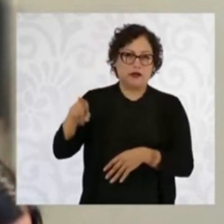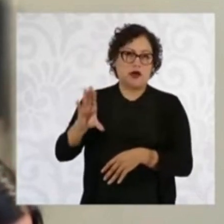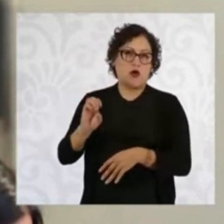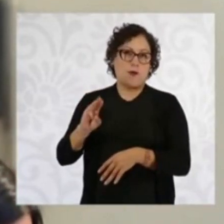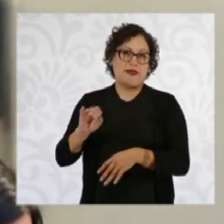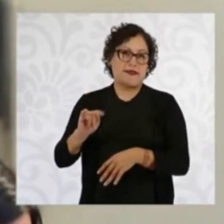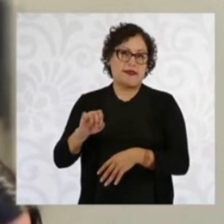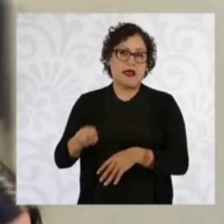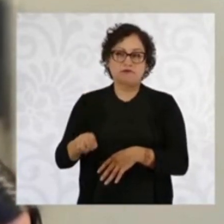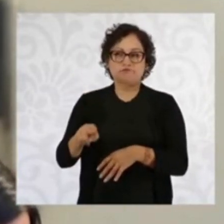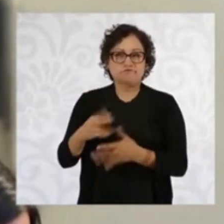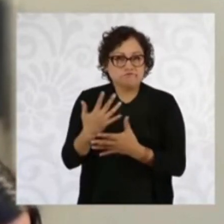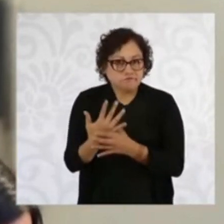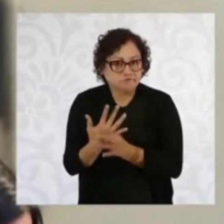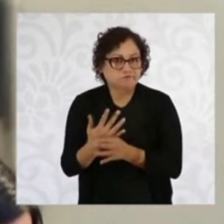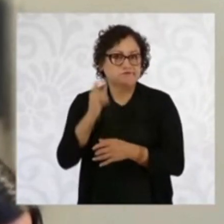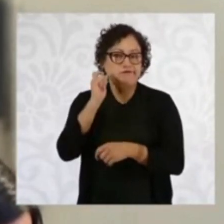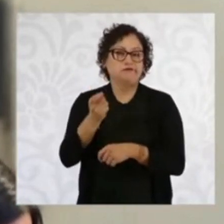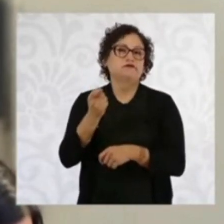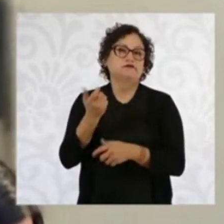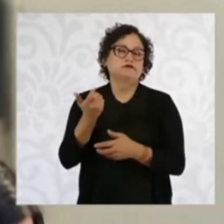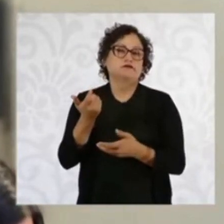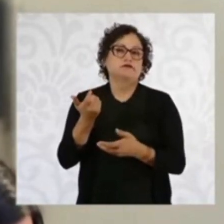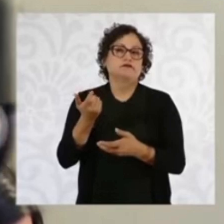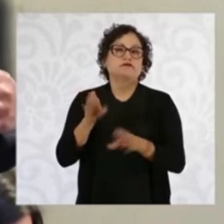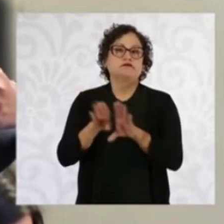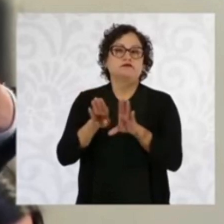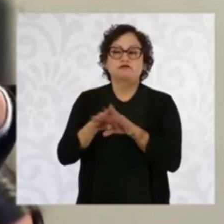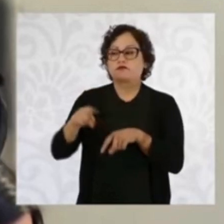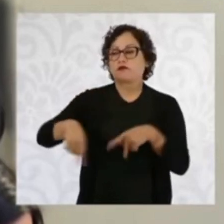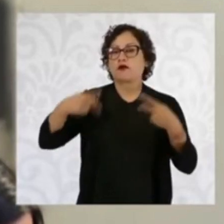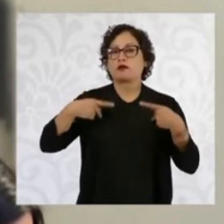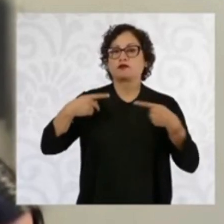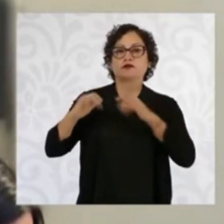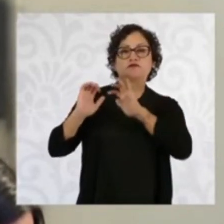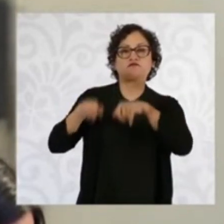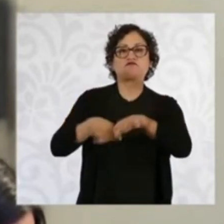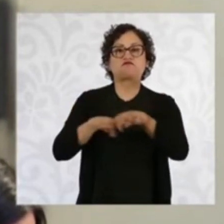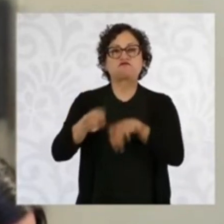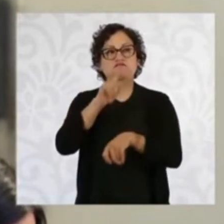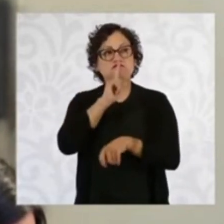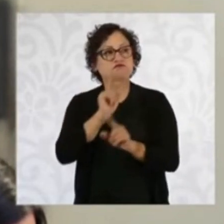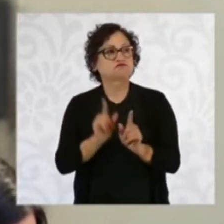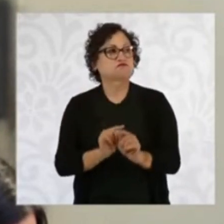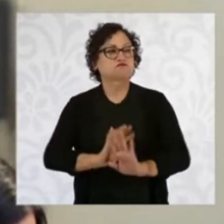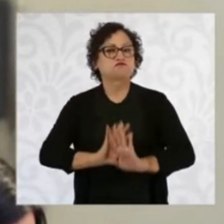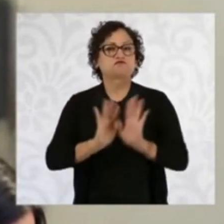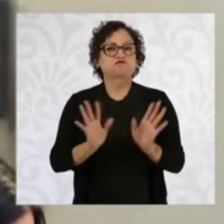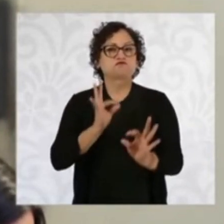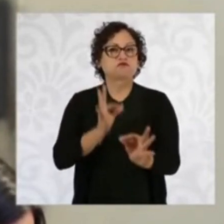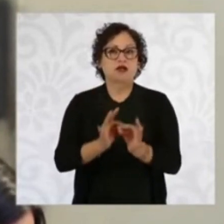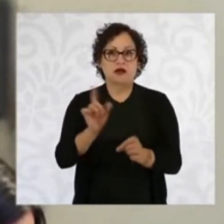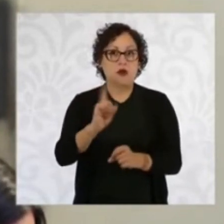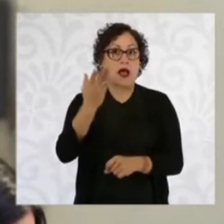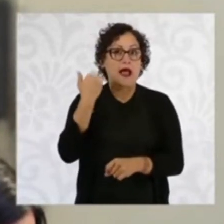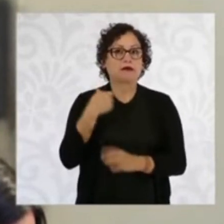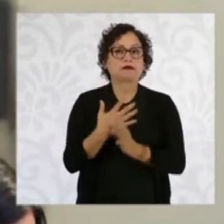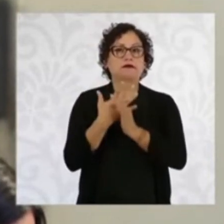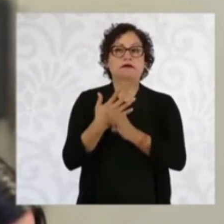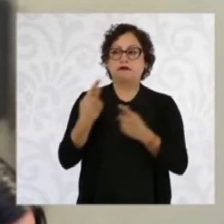no únicamente pues dar quizá empleos a los chiapanecos de la zona, sino también a los migrantes que por alguna razón llegaran a estar ahí,